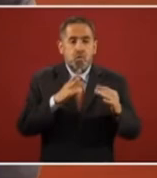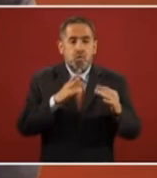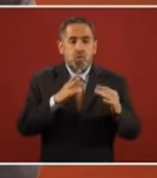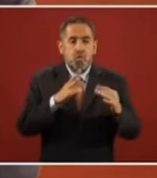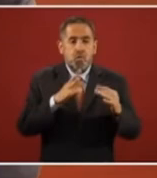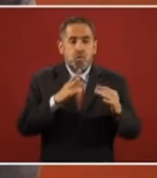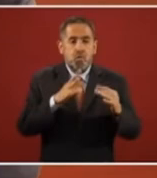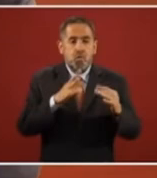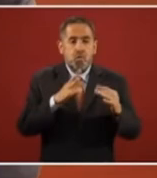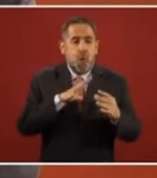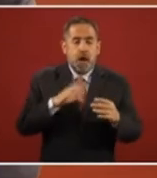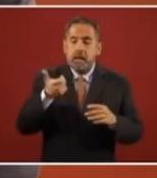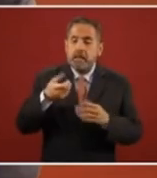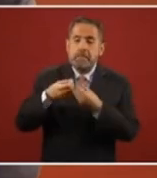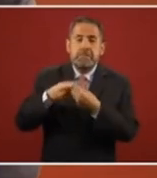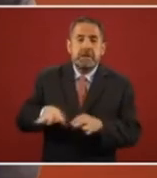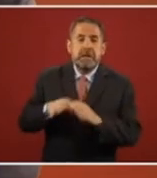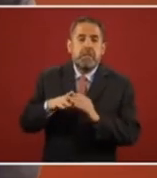sí